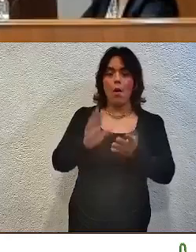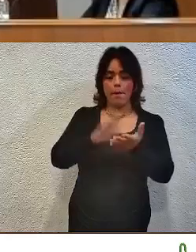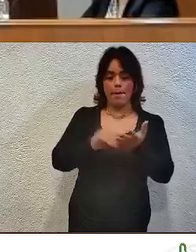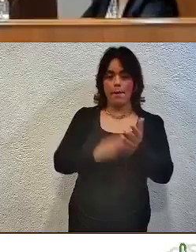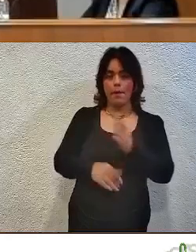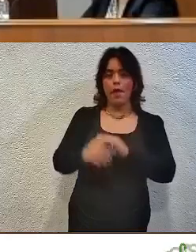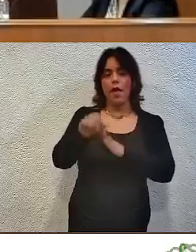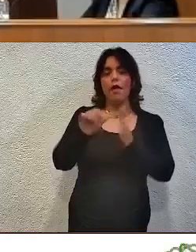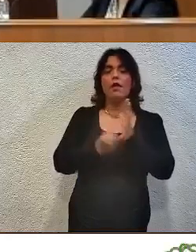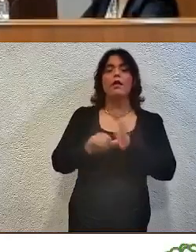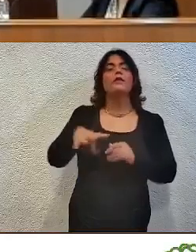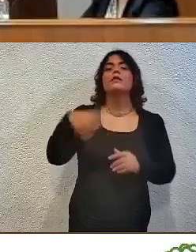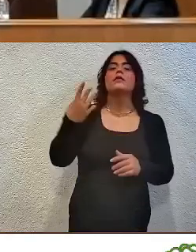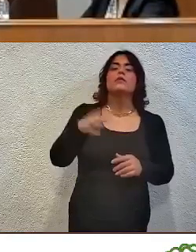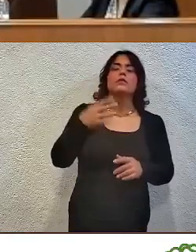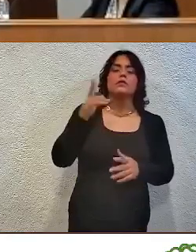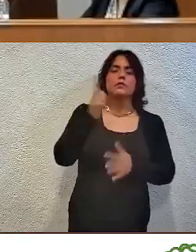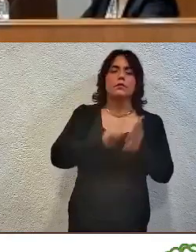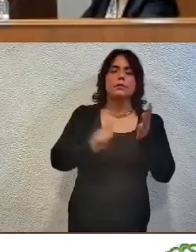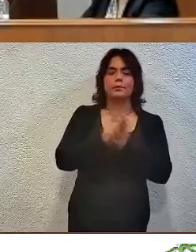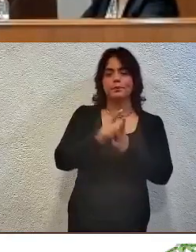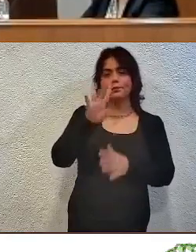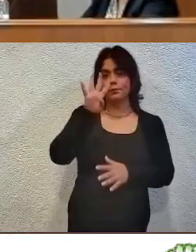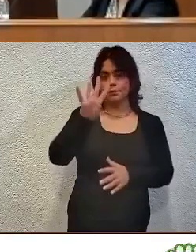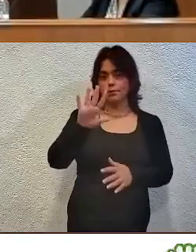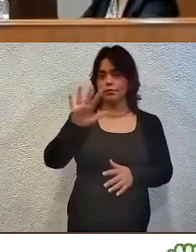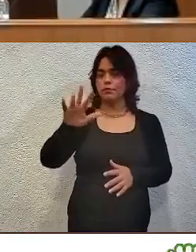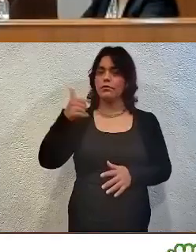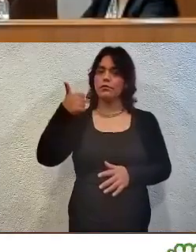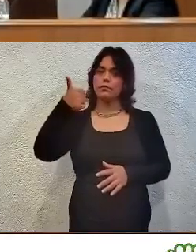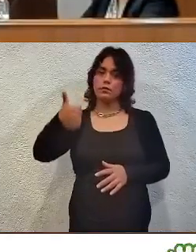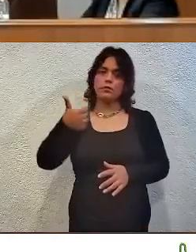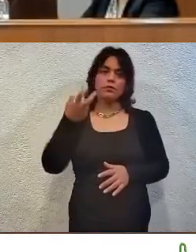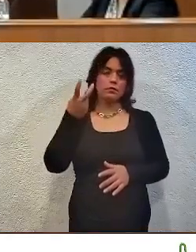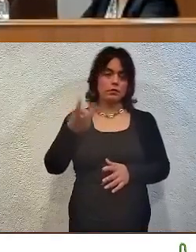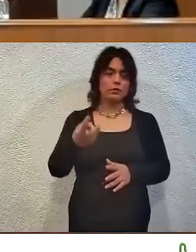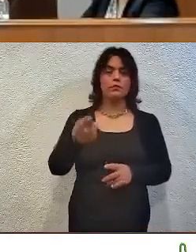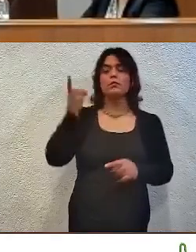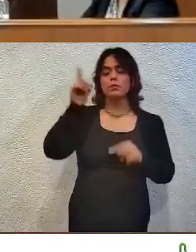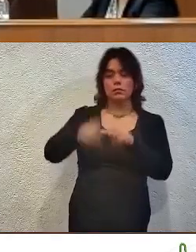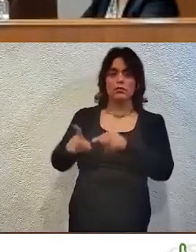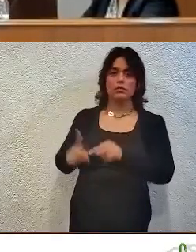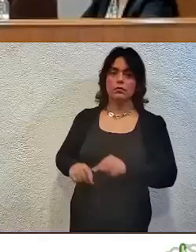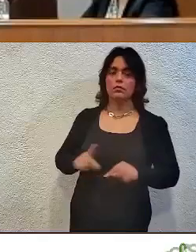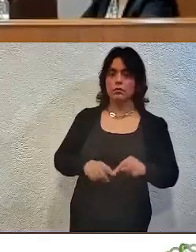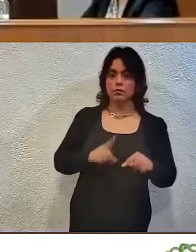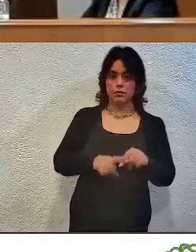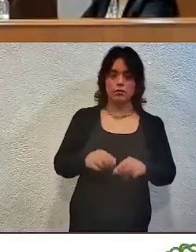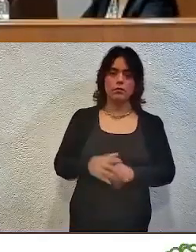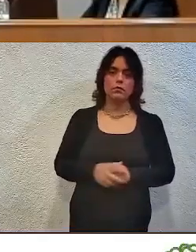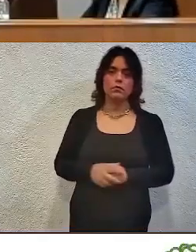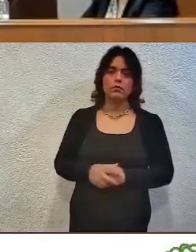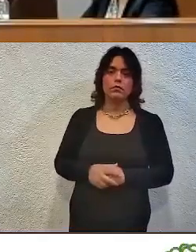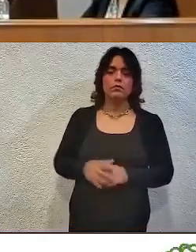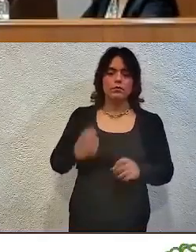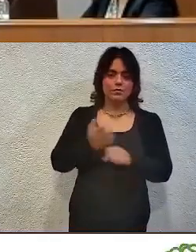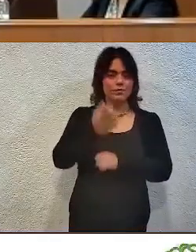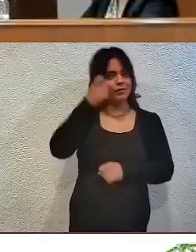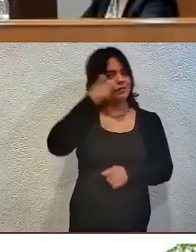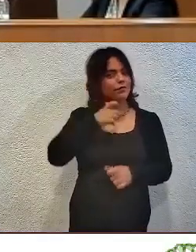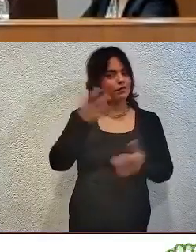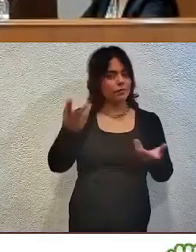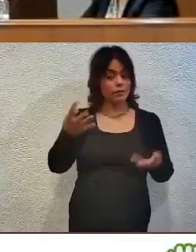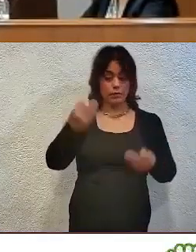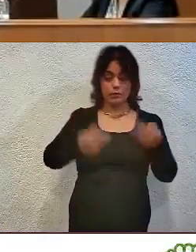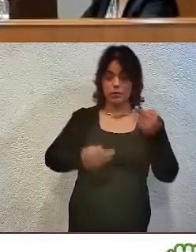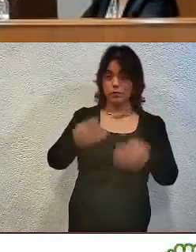artículo 14 de la Ley número 456 del Sistema de Medios de Impugnación en materia electoral del Estado de Guerrero. Este tribunal advierte